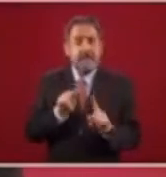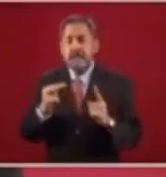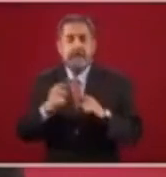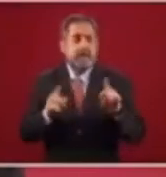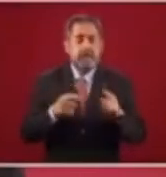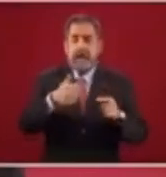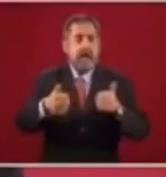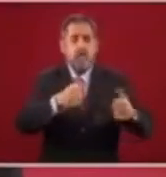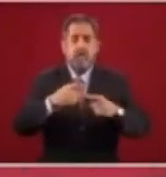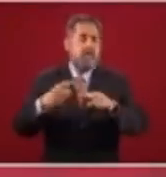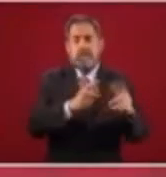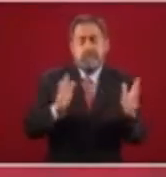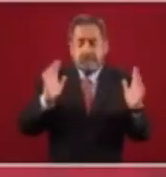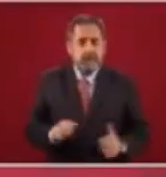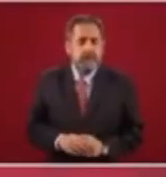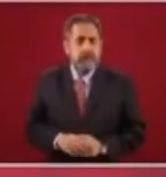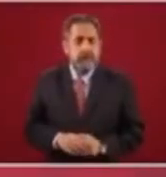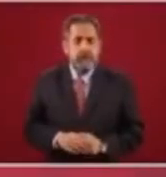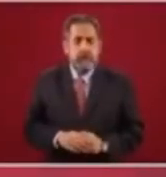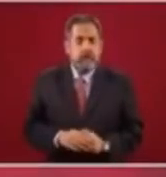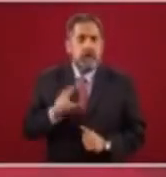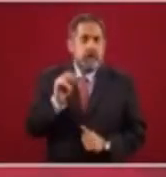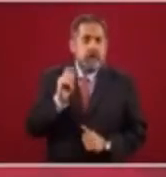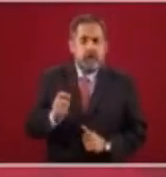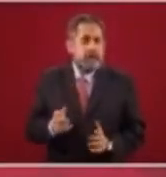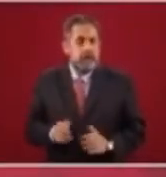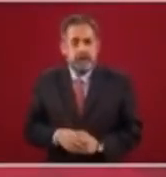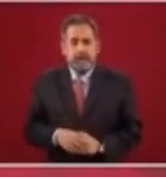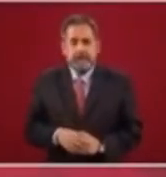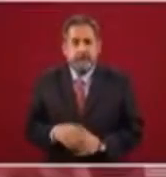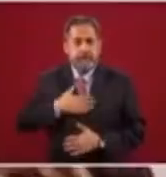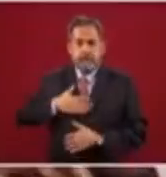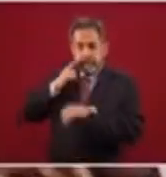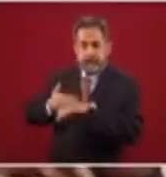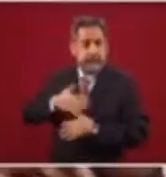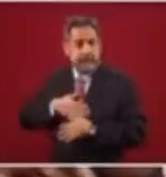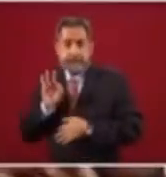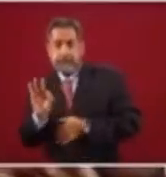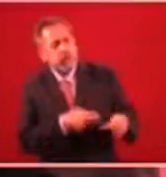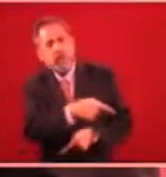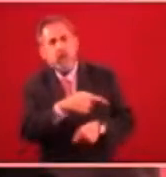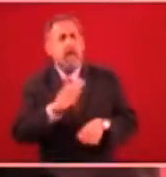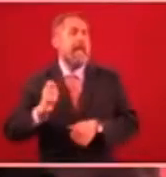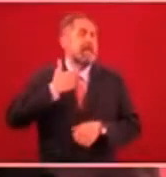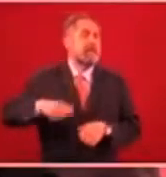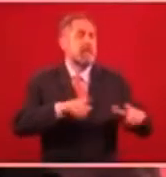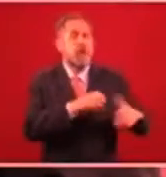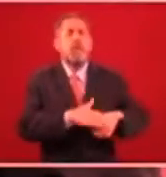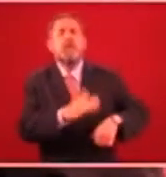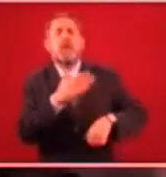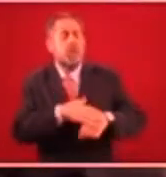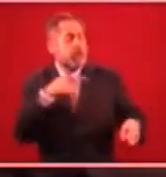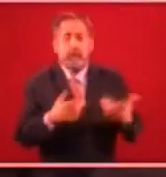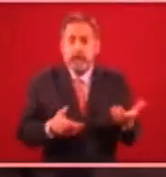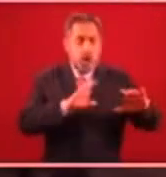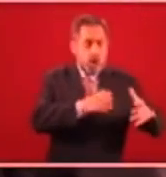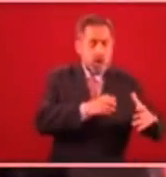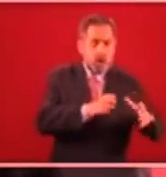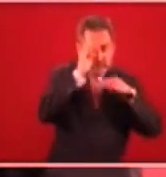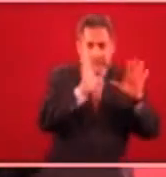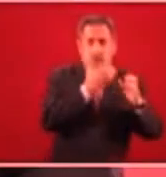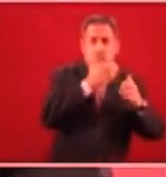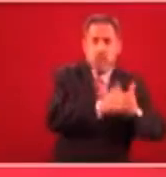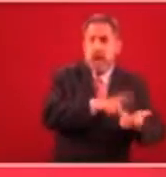luego, no corresponde a nosotros, no alentamos nosotros eso. Porque los conservadores